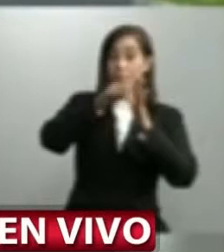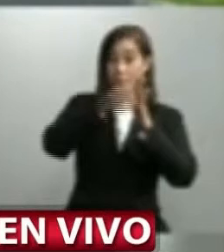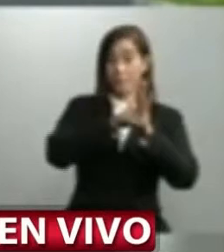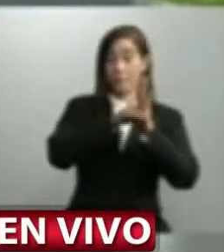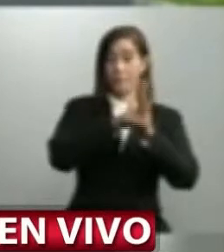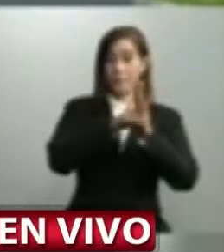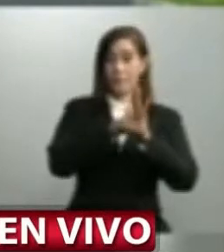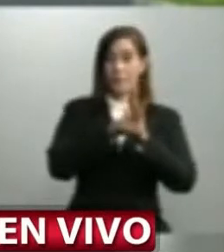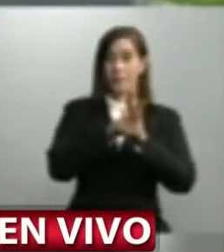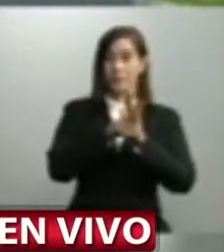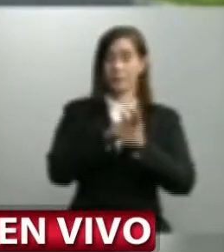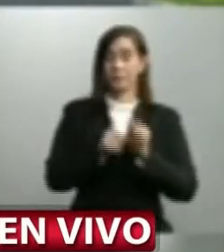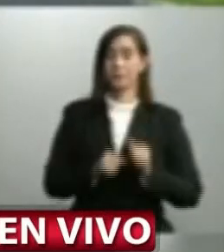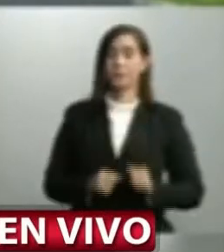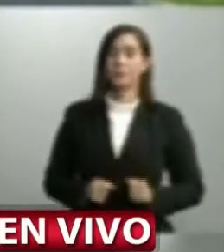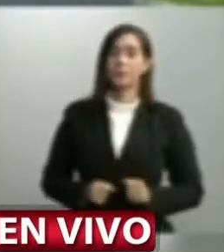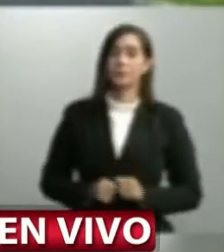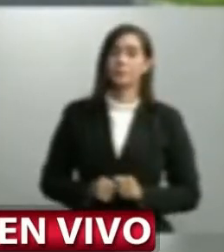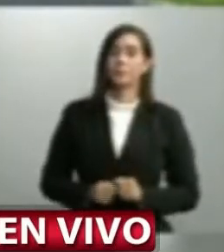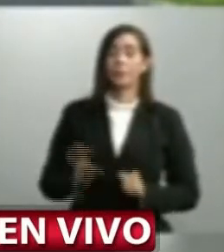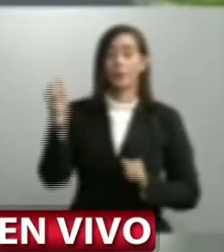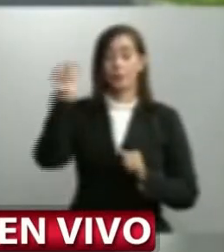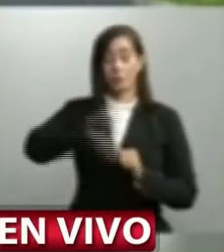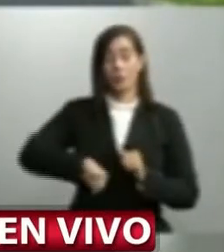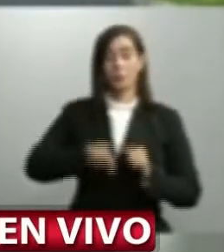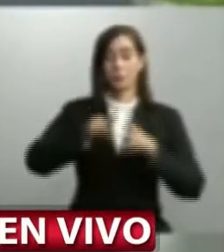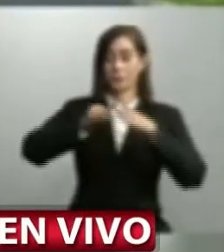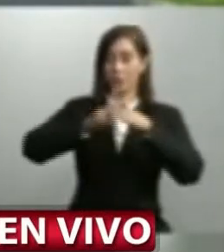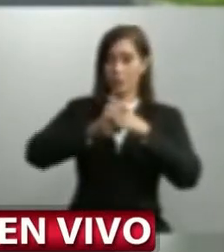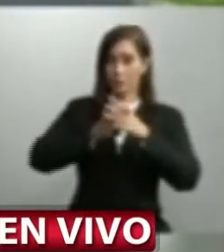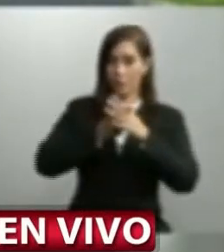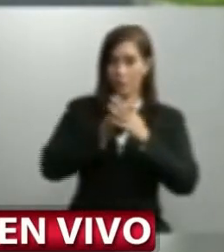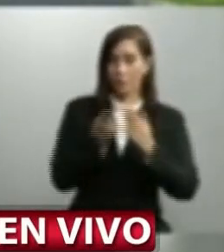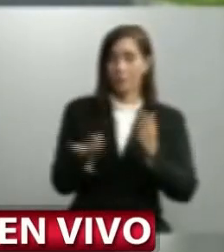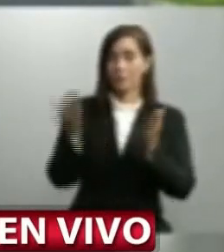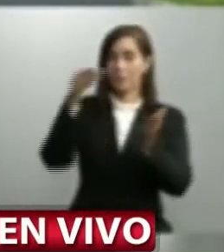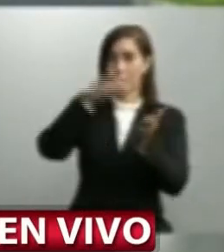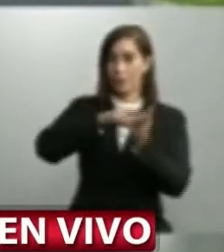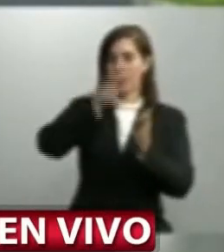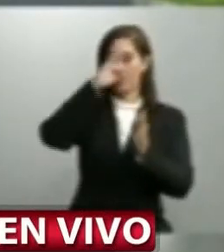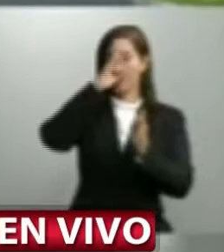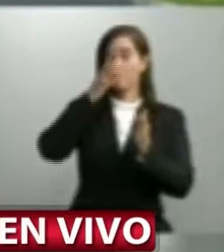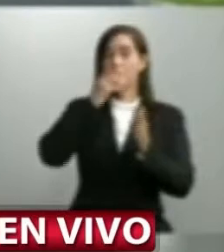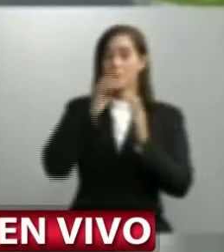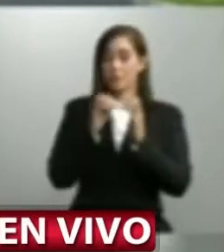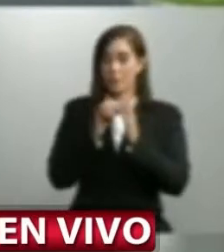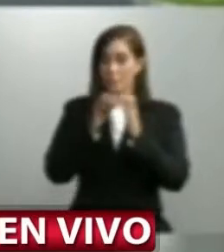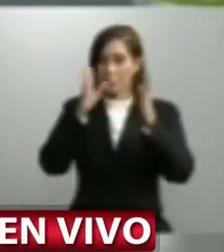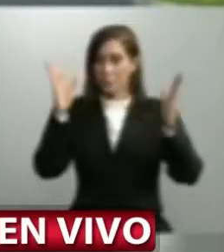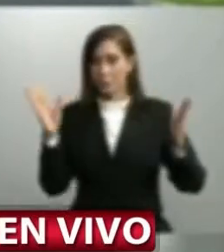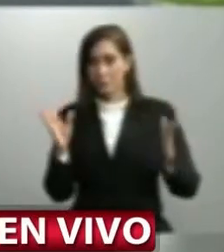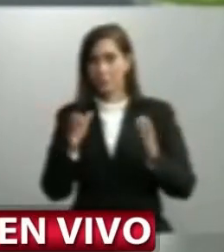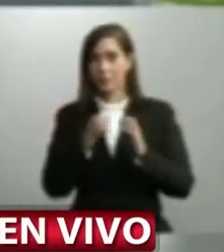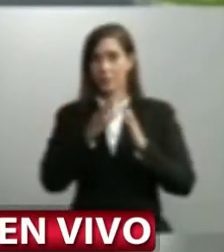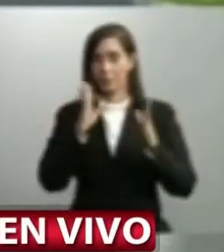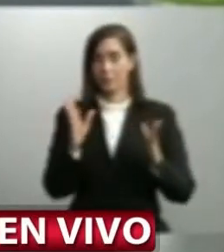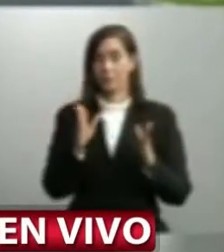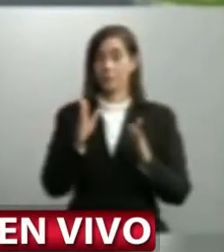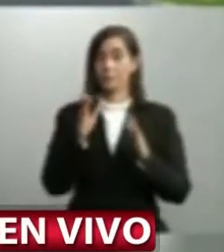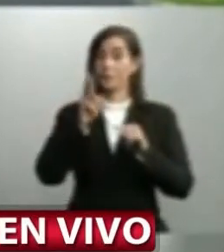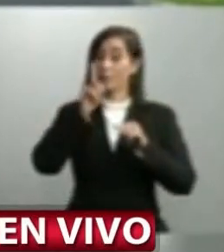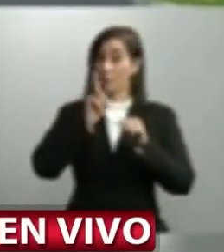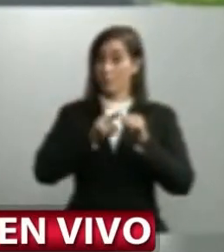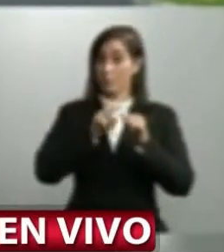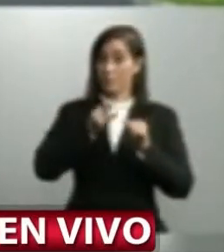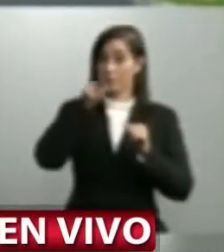descendiendo y garantizar la reactivación de nuestro país, de la vida económica y social, con